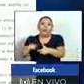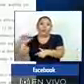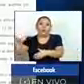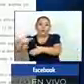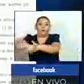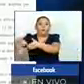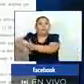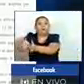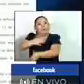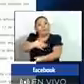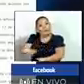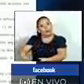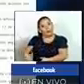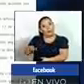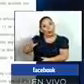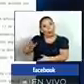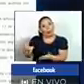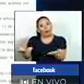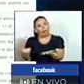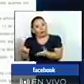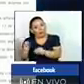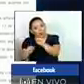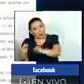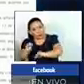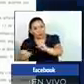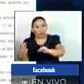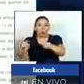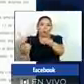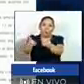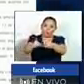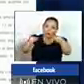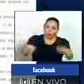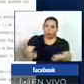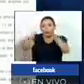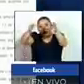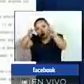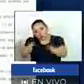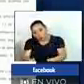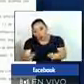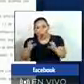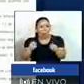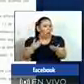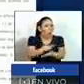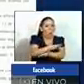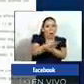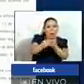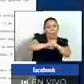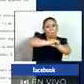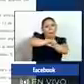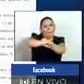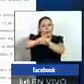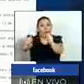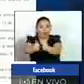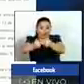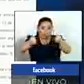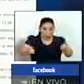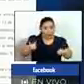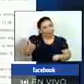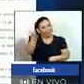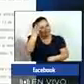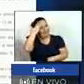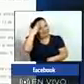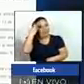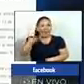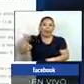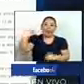Asamblea Legislativa, Mario Ponce, ya sea en el Diario Oficial o en cualquier otro diario de circulación en la República. Recordemos que la Sala de lo